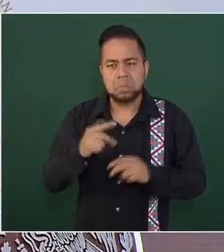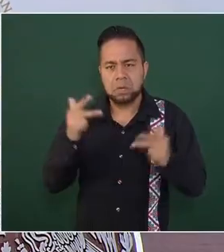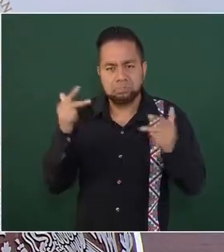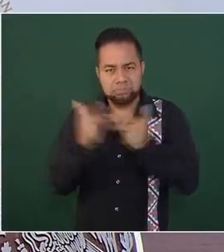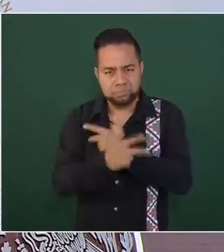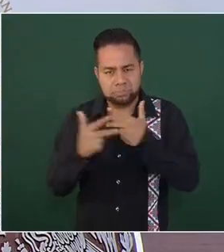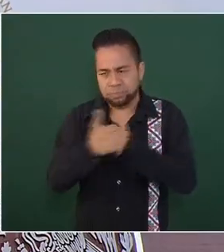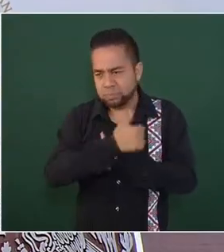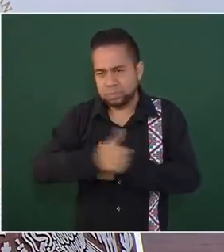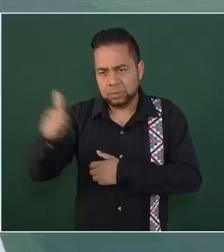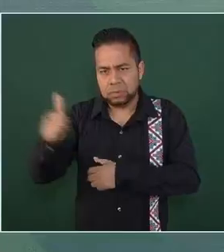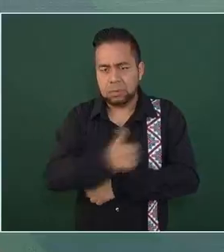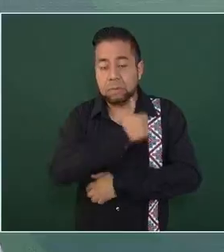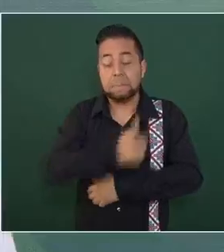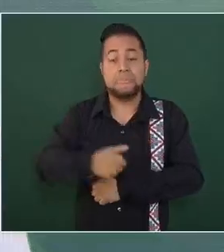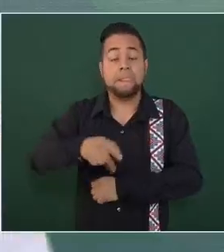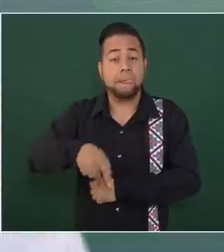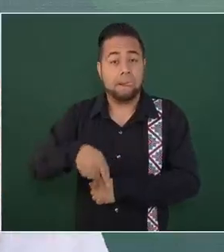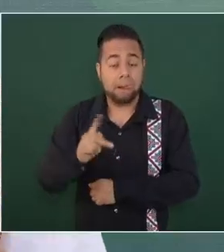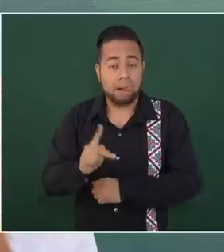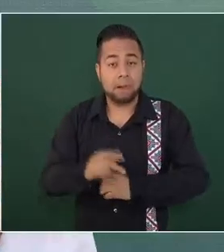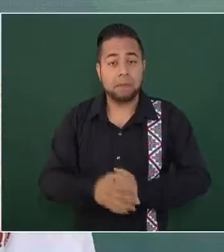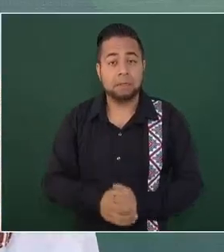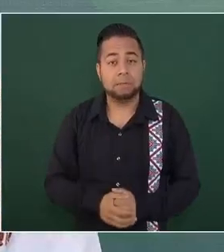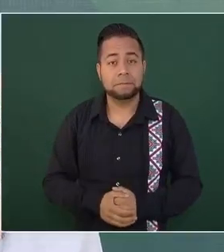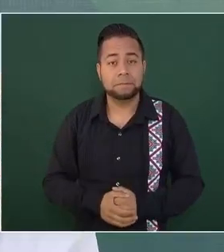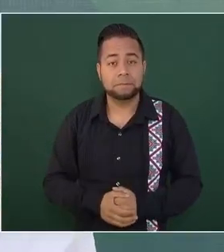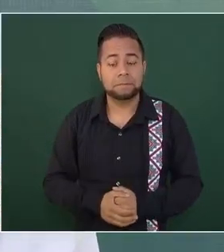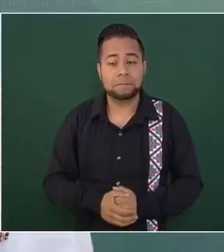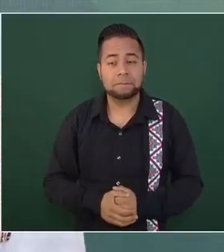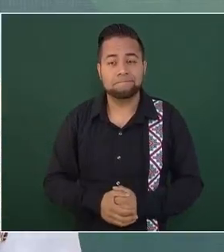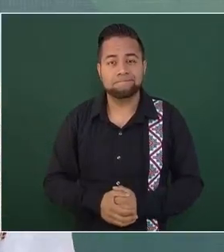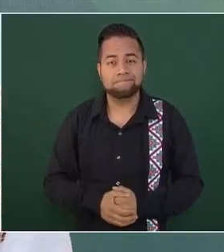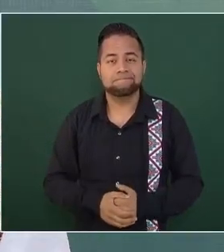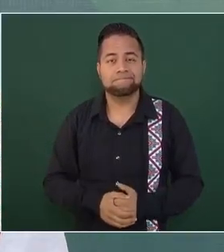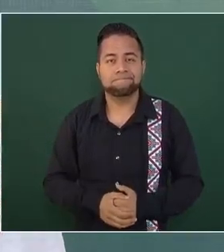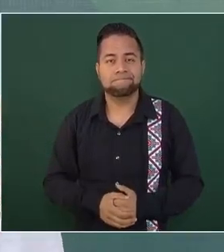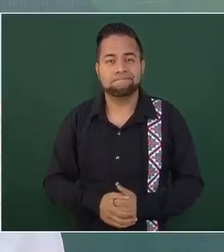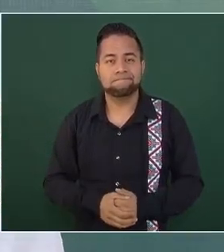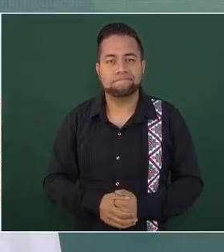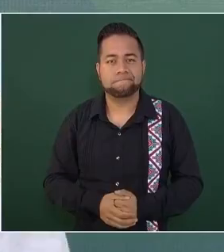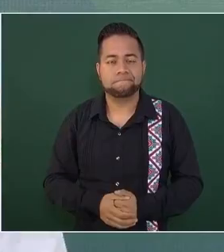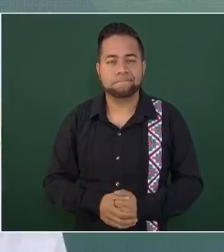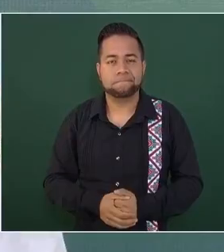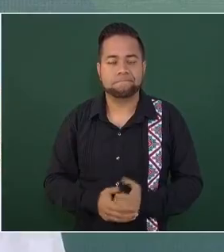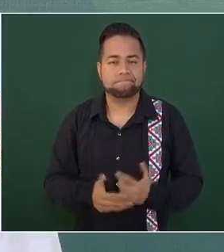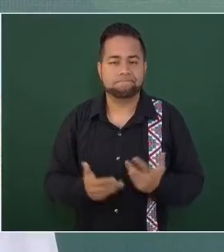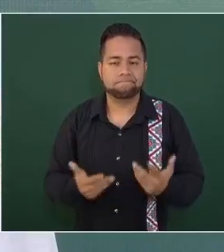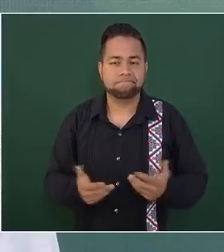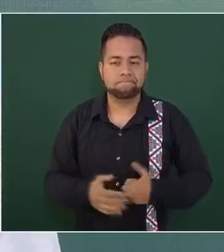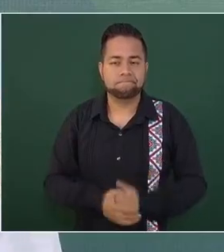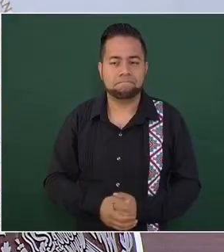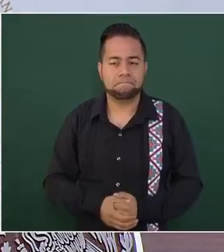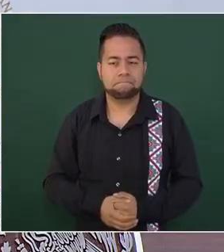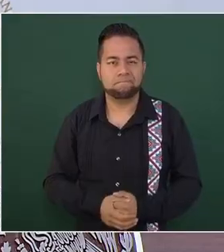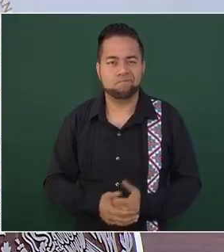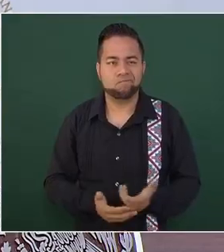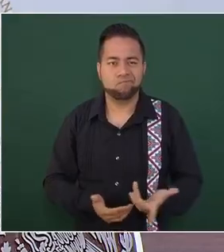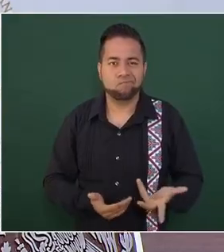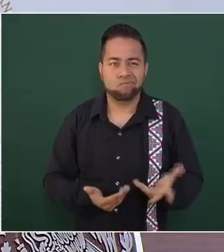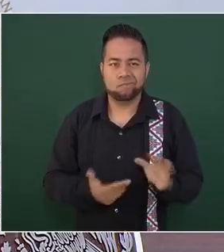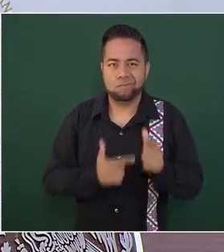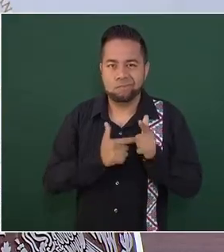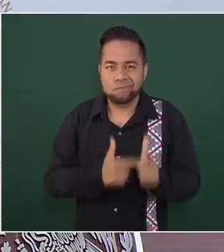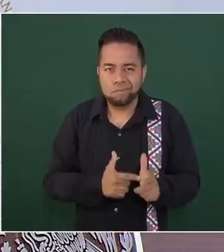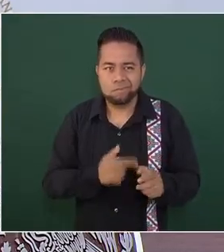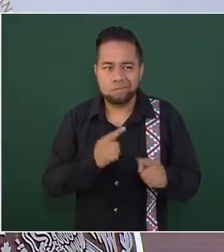sin embargo siguieron las pues muestras de parte